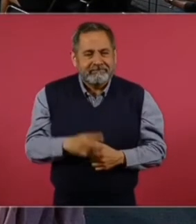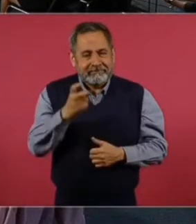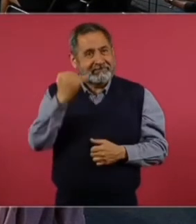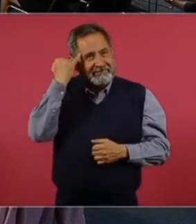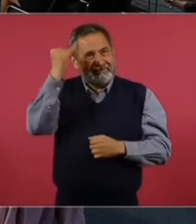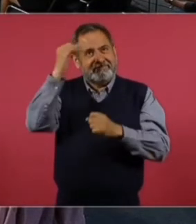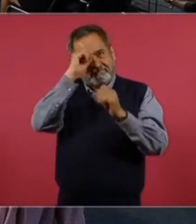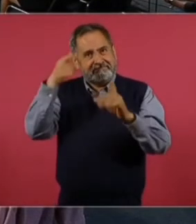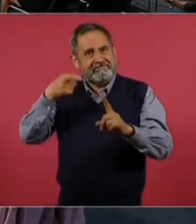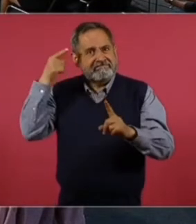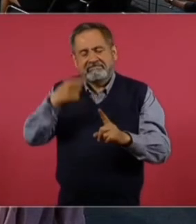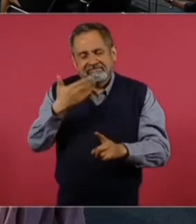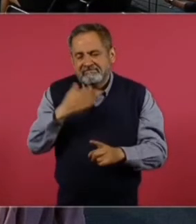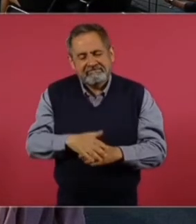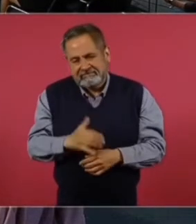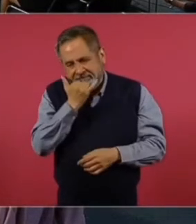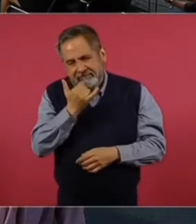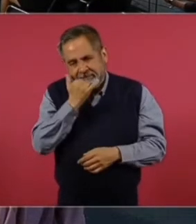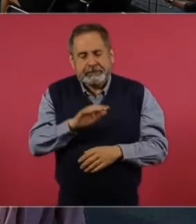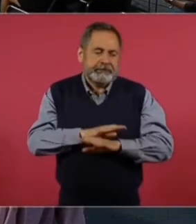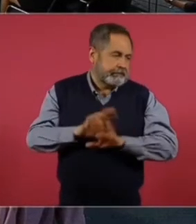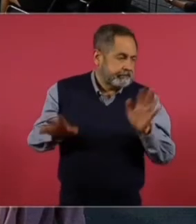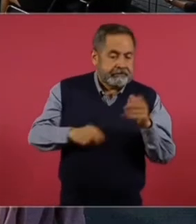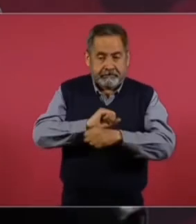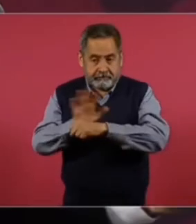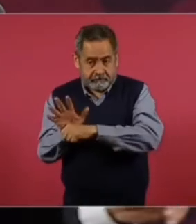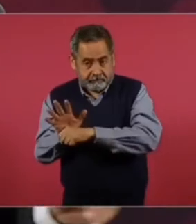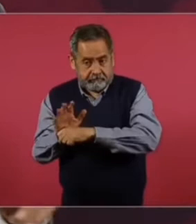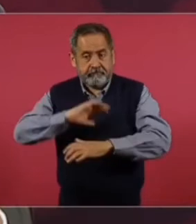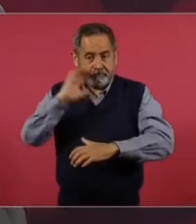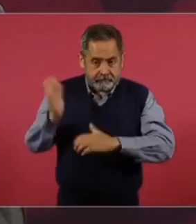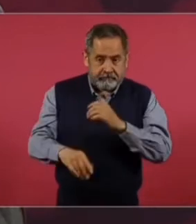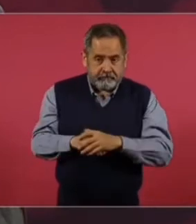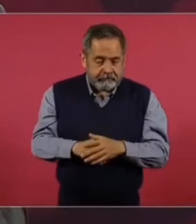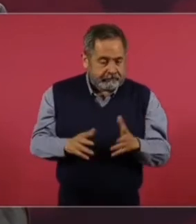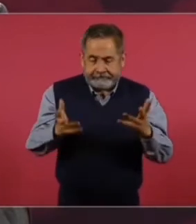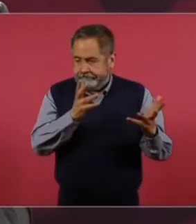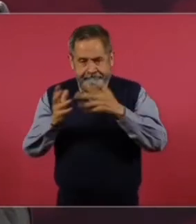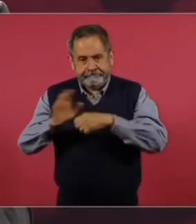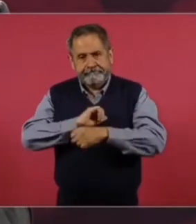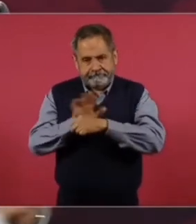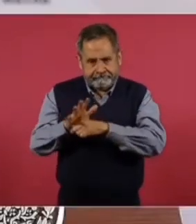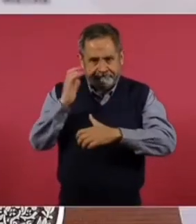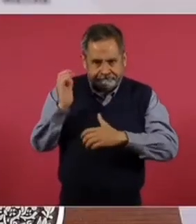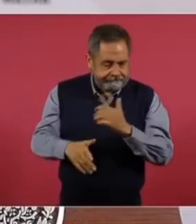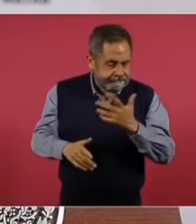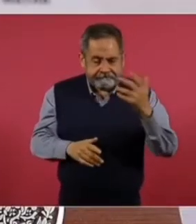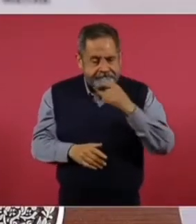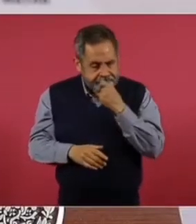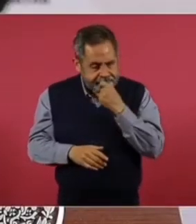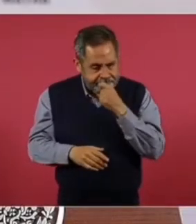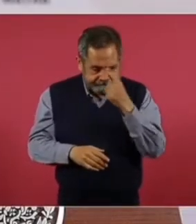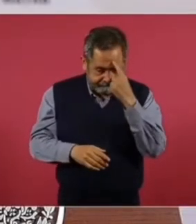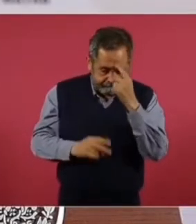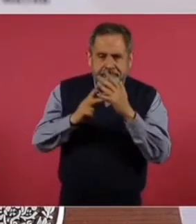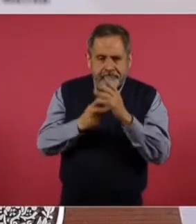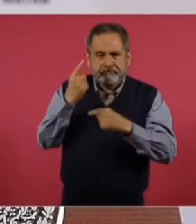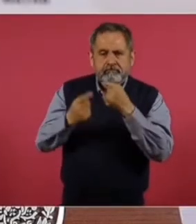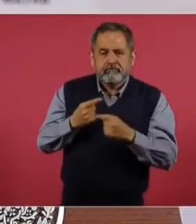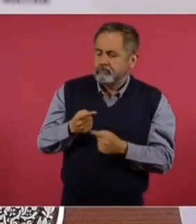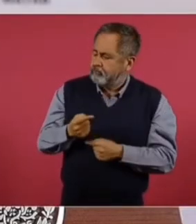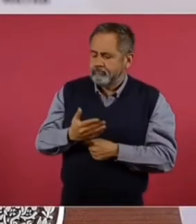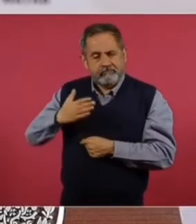originalmente estábamos pensando. Pasa la pandemia, que eso nos entretuvo, y regresamos al modelo